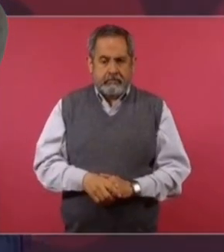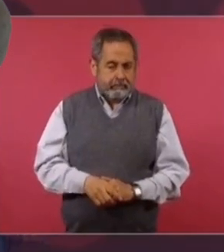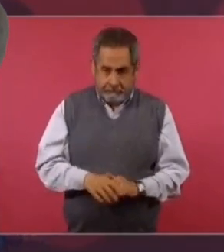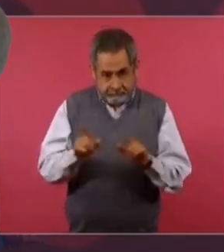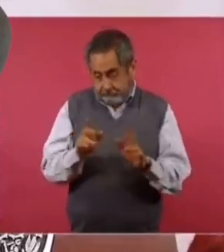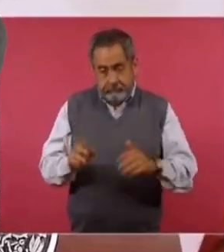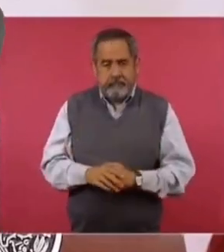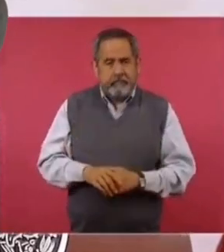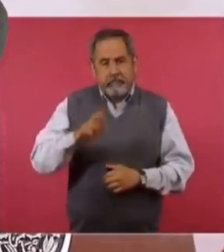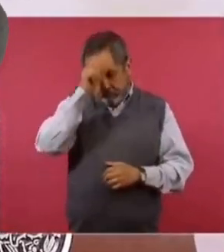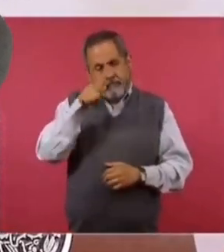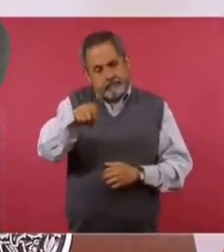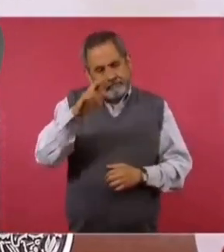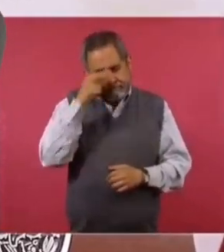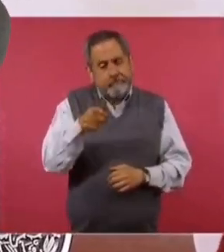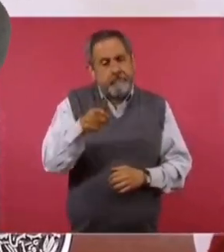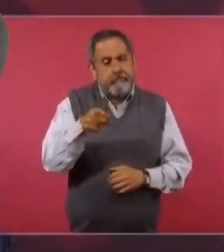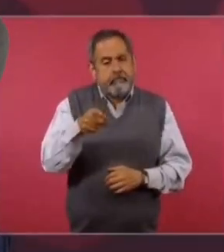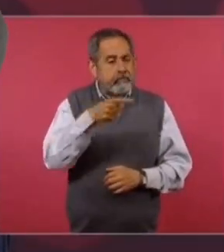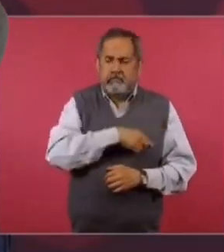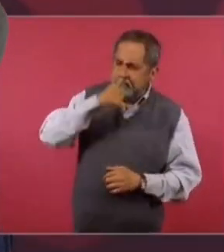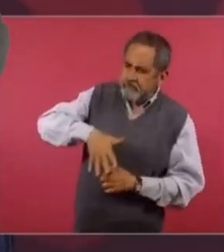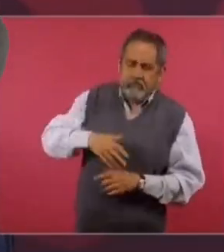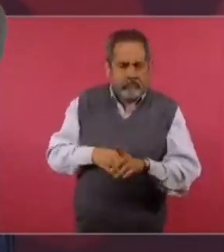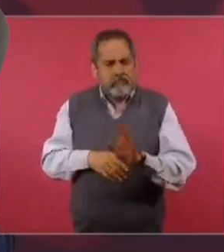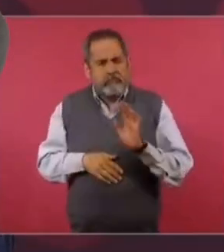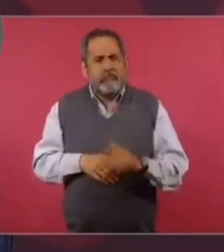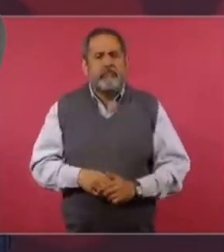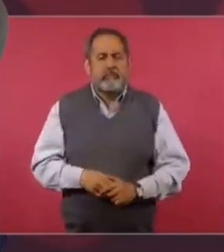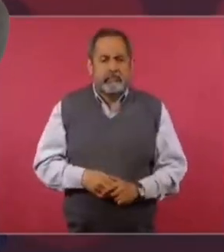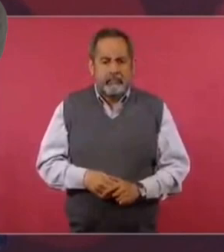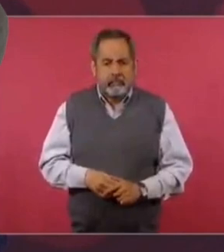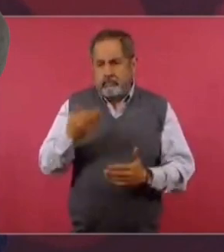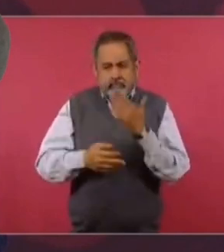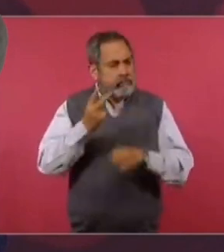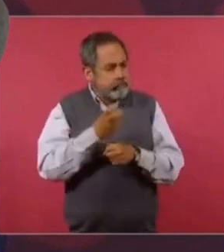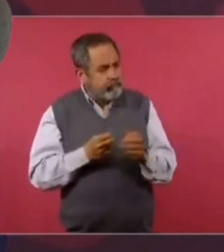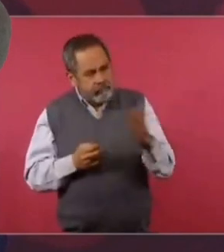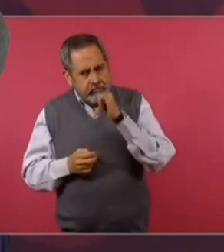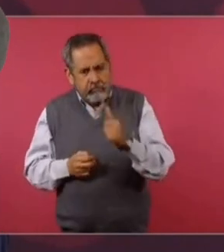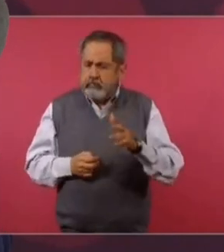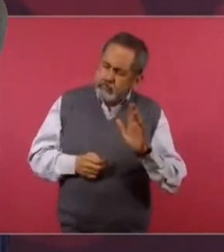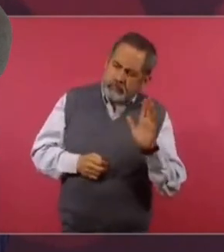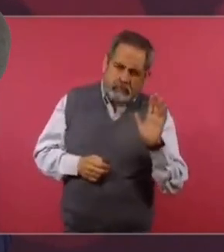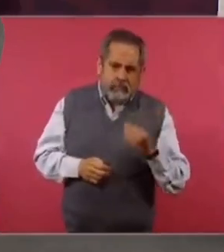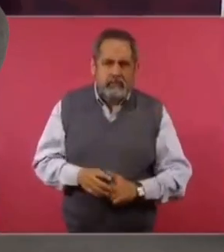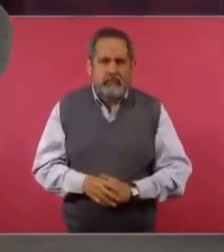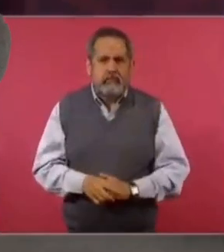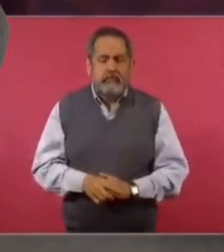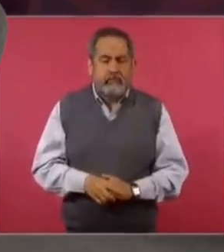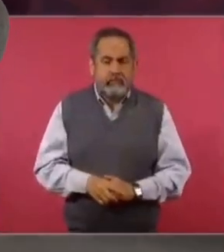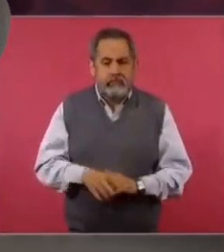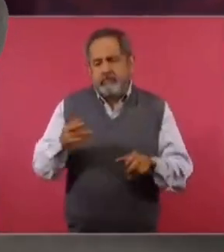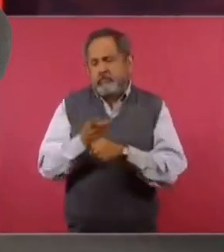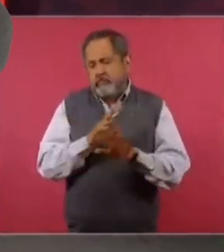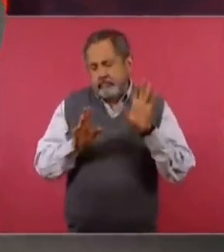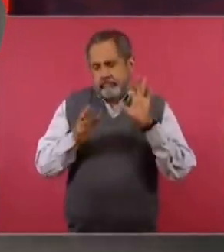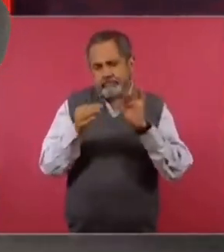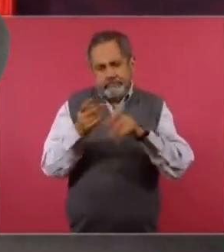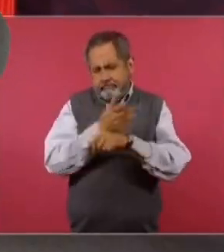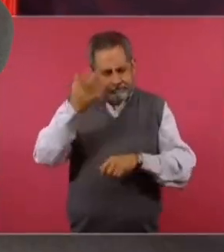Ya, acuérdense que hubo un reclamo de él, de que no se le había invitado, pero eso ya fue